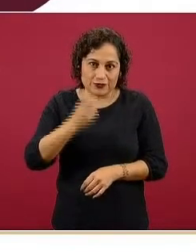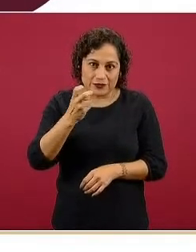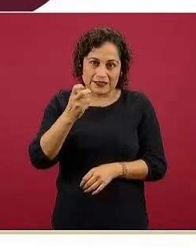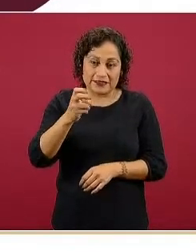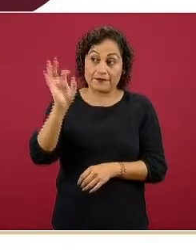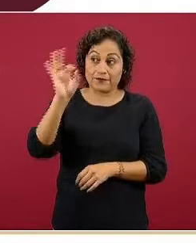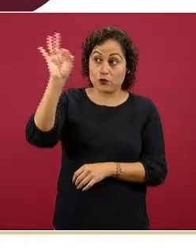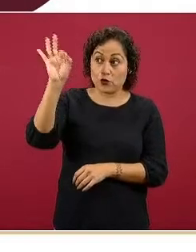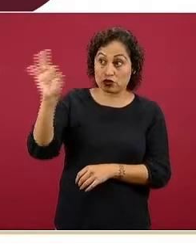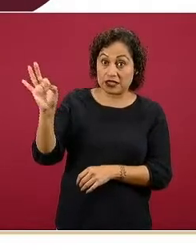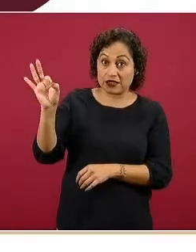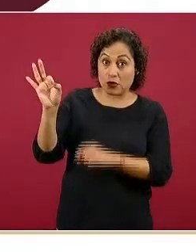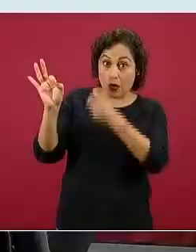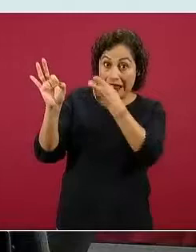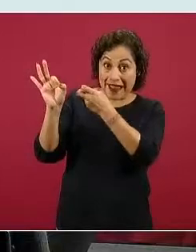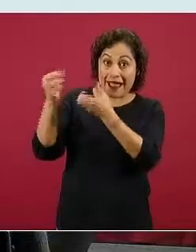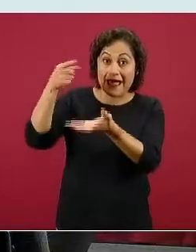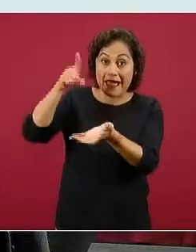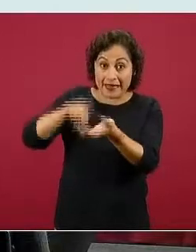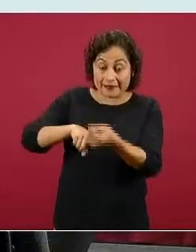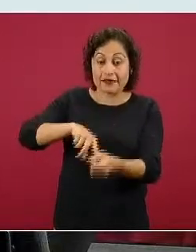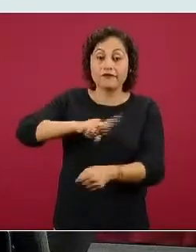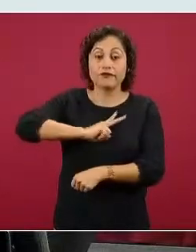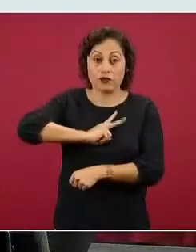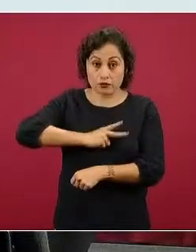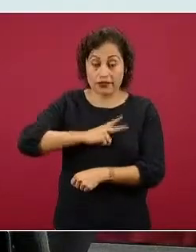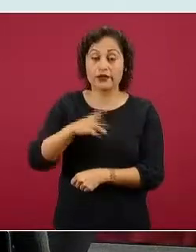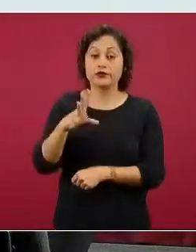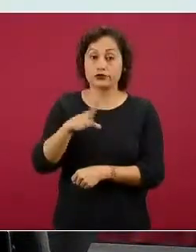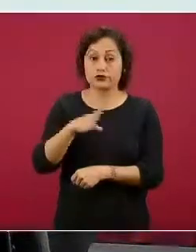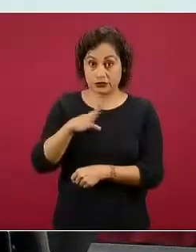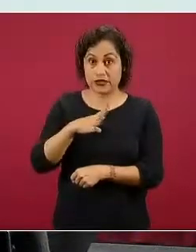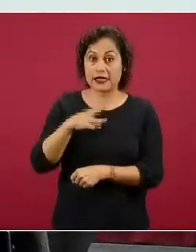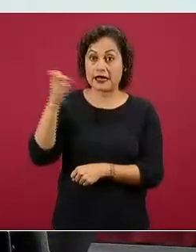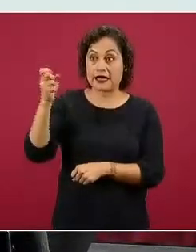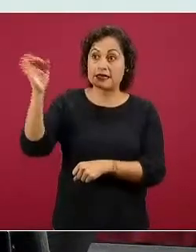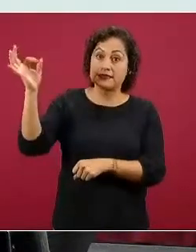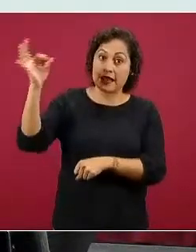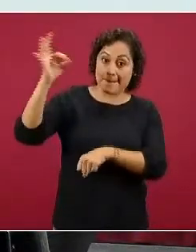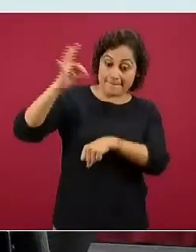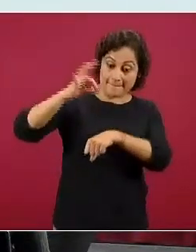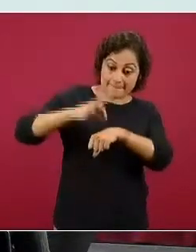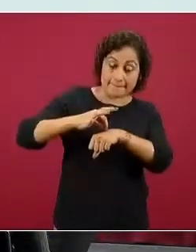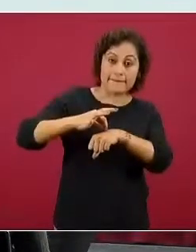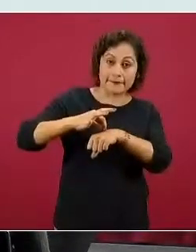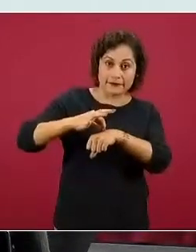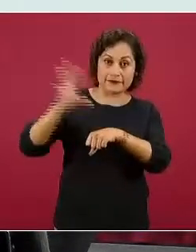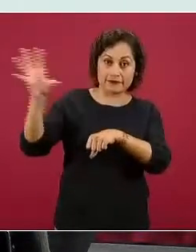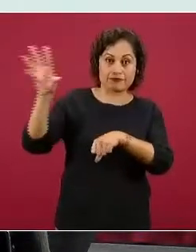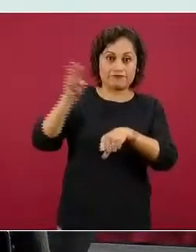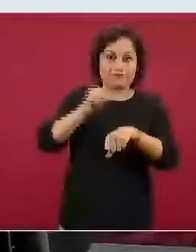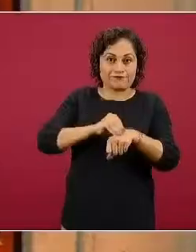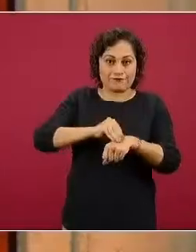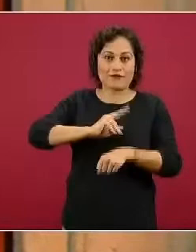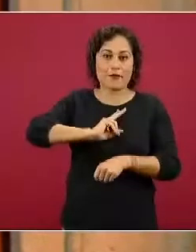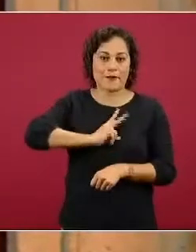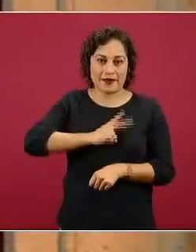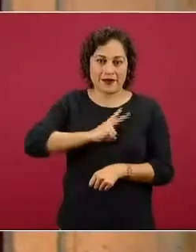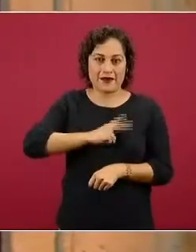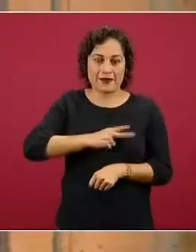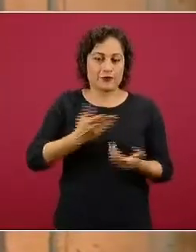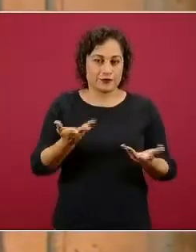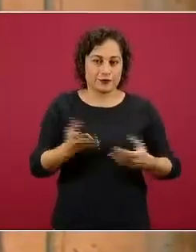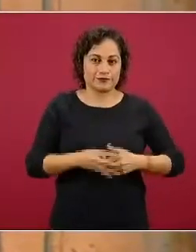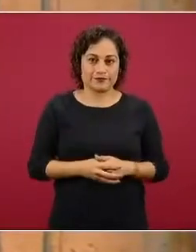este mosquito para poder reproducirse, para poder permanecer y para llegar al humano. Entonces,